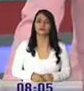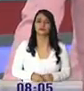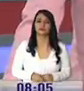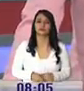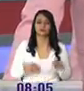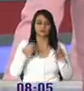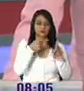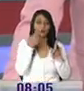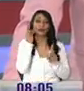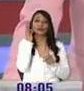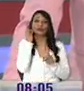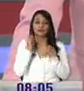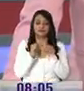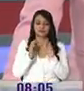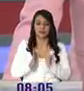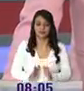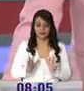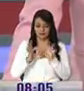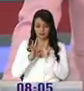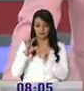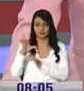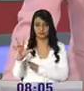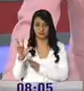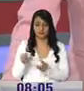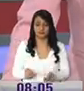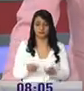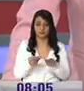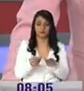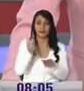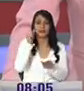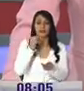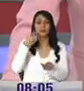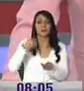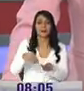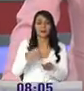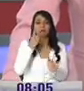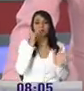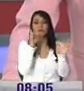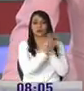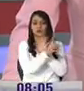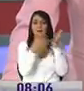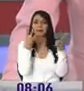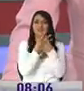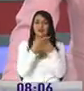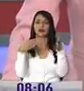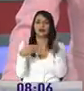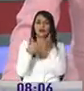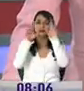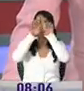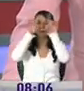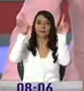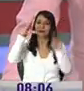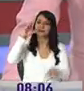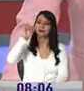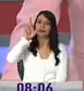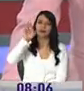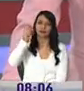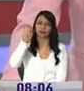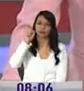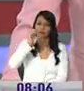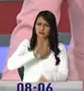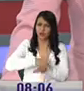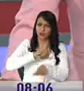Alvarado asambleísta de Alianza país presentó este miércoles una demanda penal en contra de la empresa cedatos acusada de falsificación de